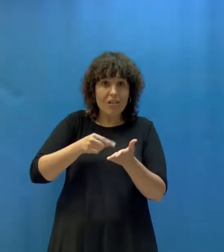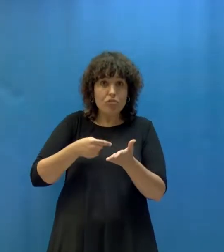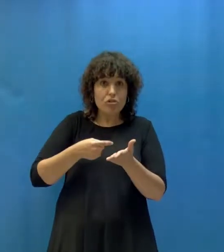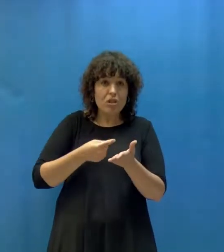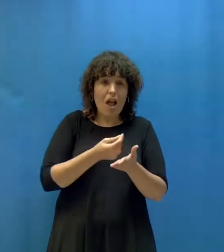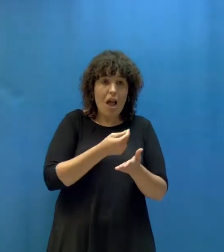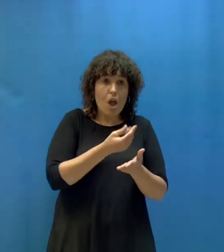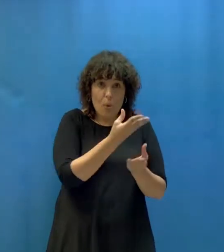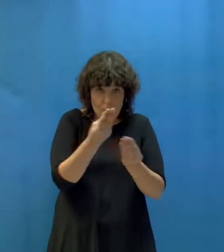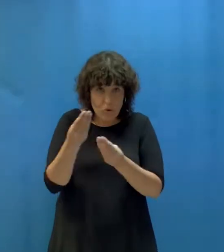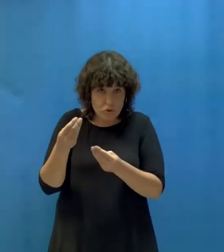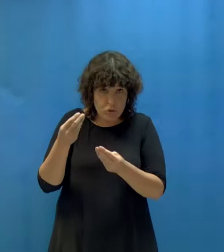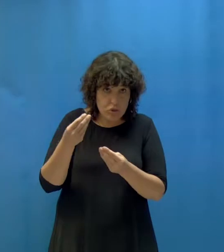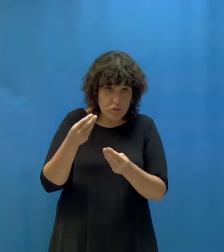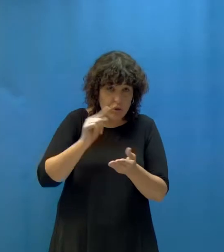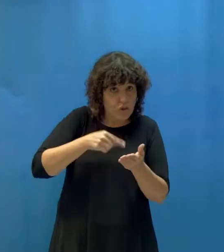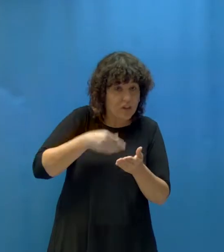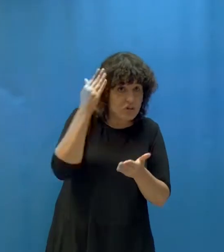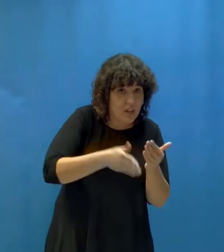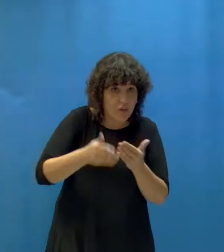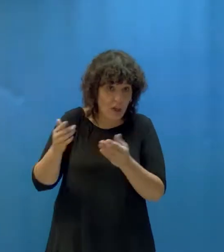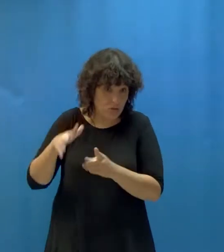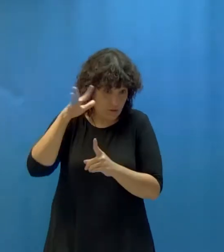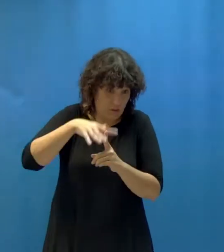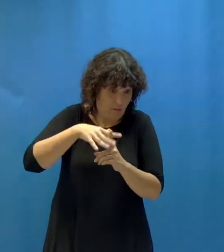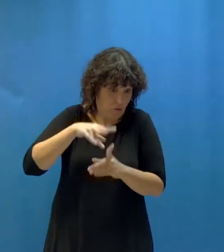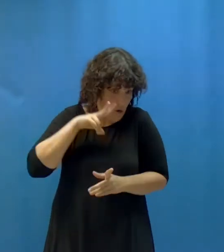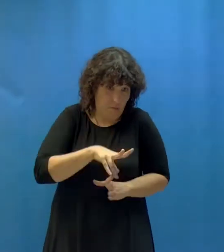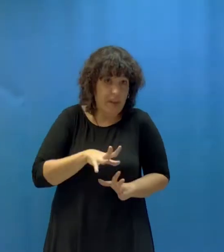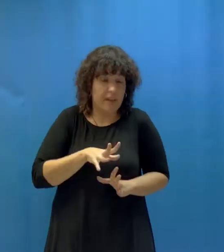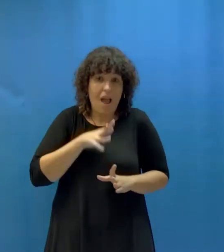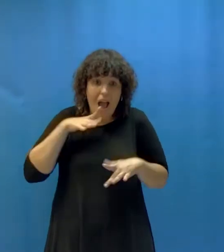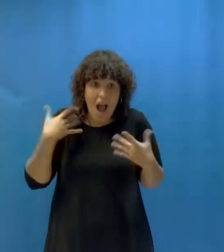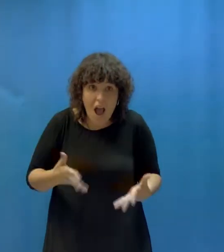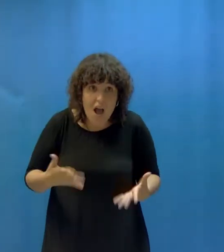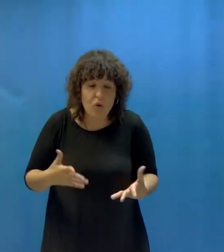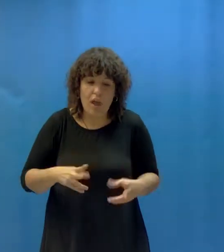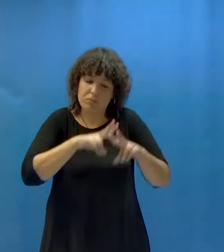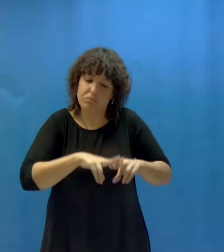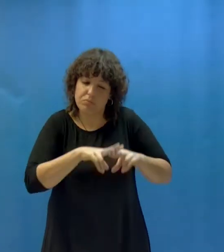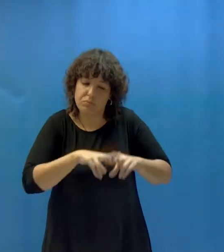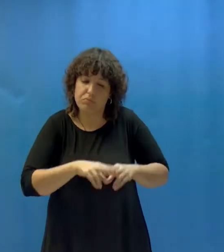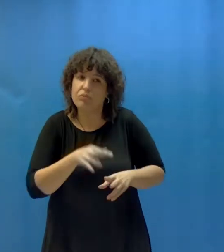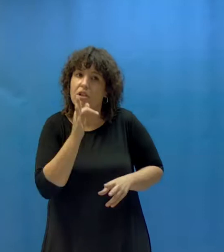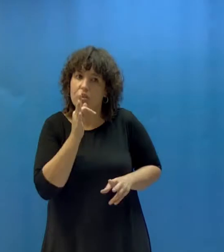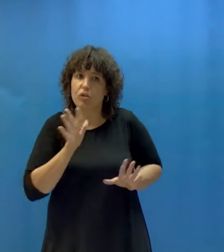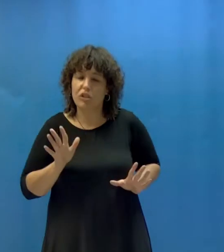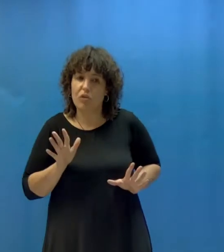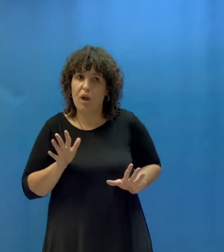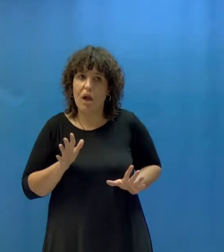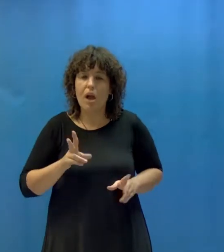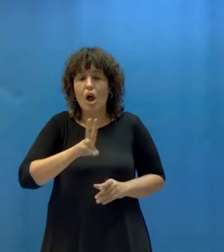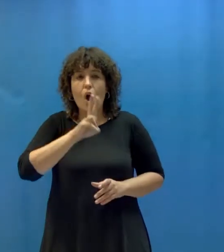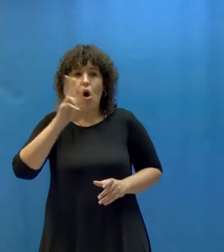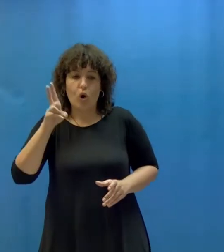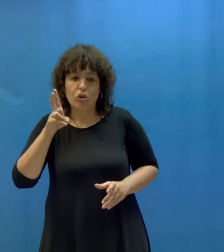que caducaron y que aparecen esas facturas ahí, están en este momento en fase de revisión, otros en fase de licitación y